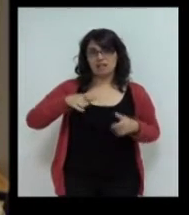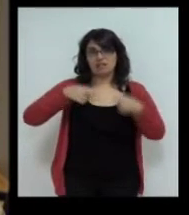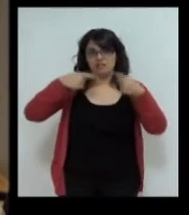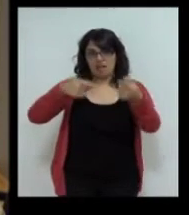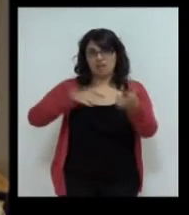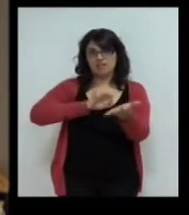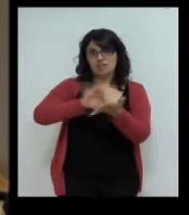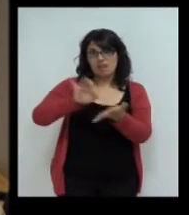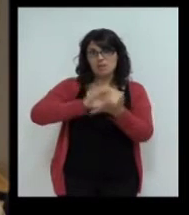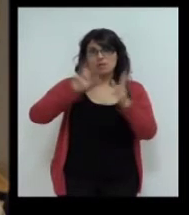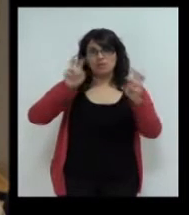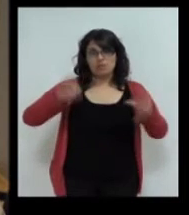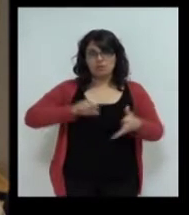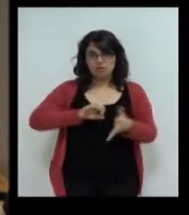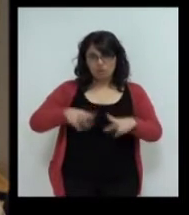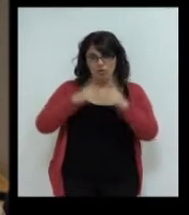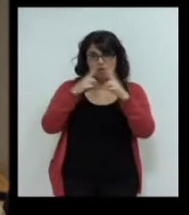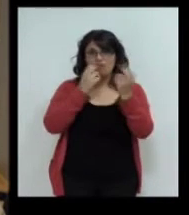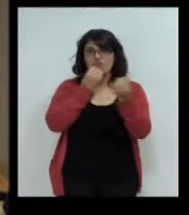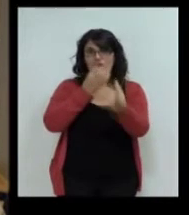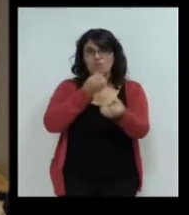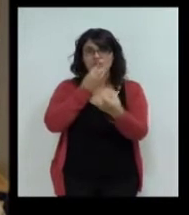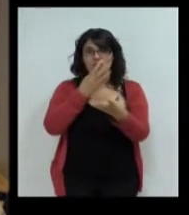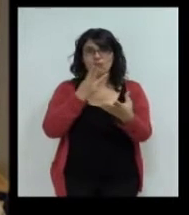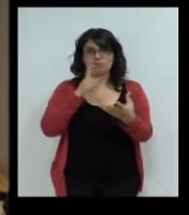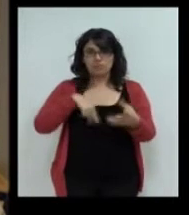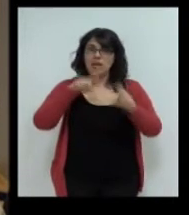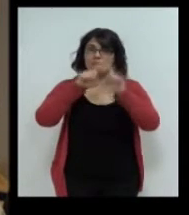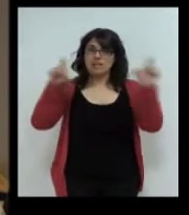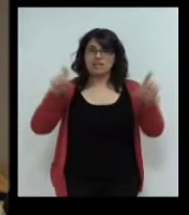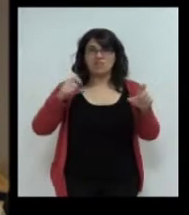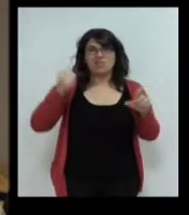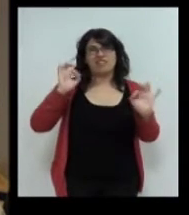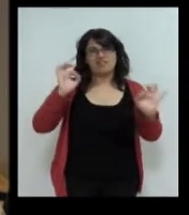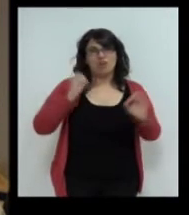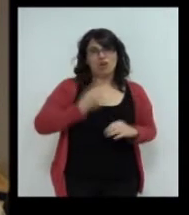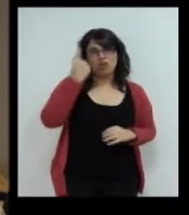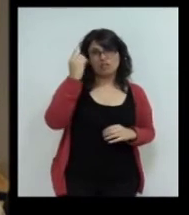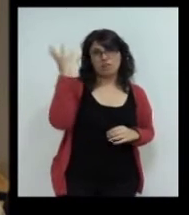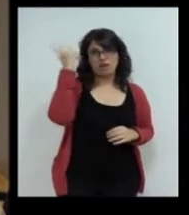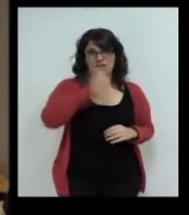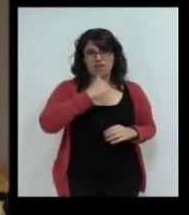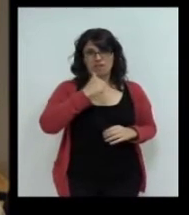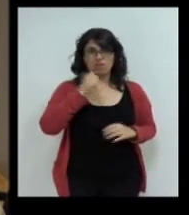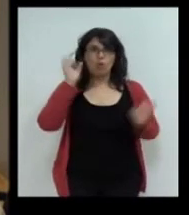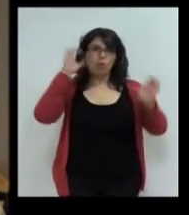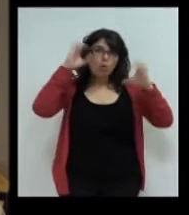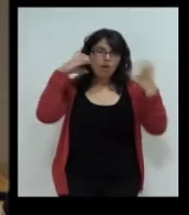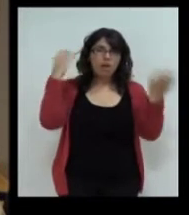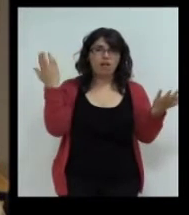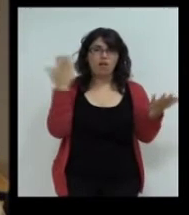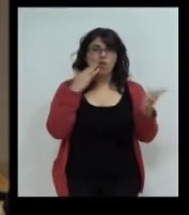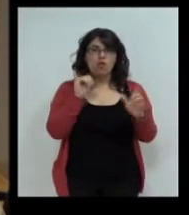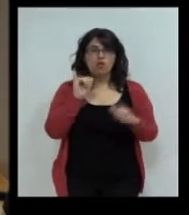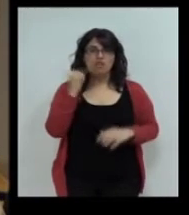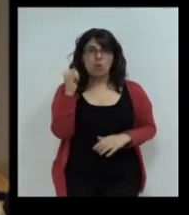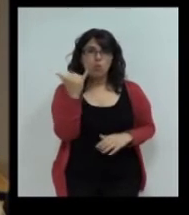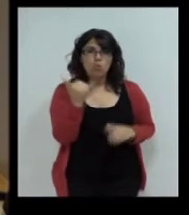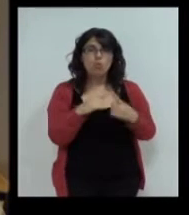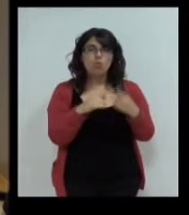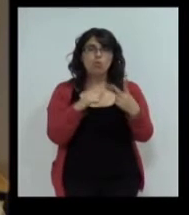servicios en la sociedad de la información, bueno, pues son empresas norteamericanas, son los Google, son los Yahoo, son los etcétera,